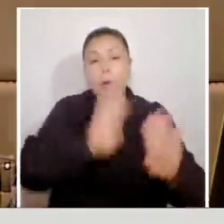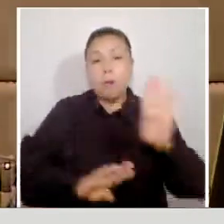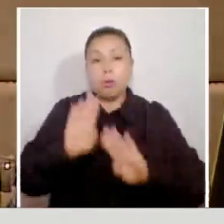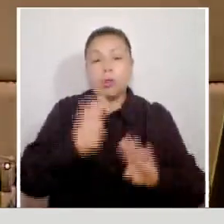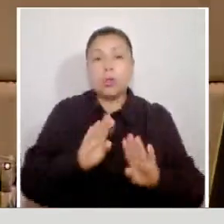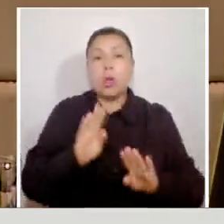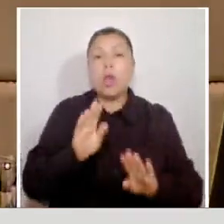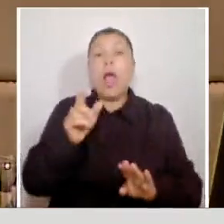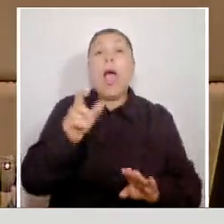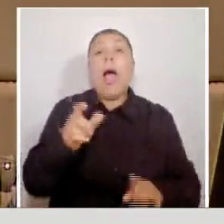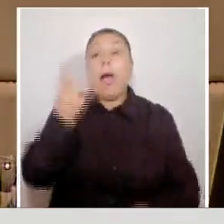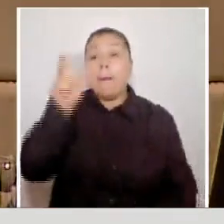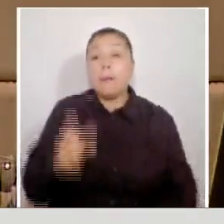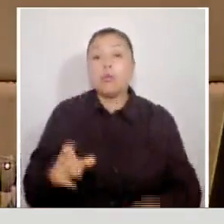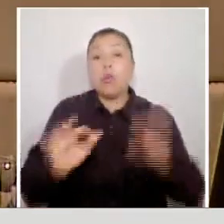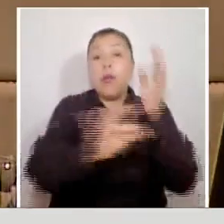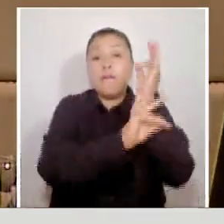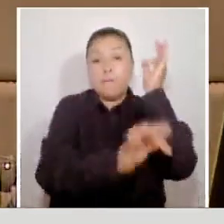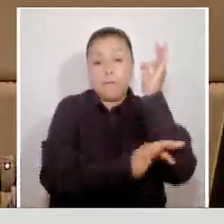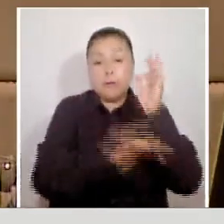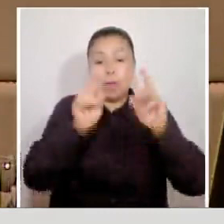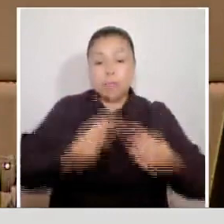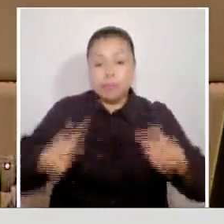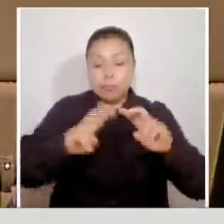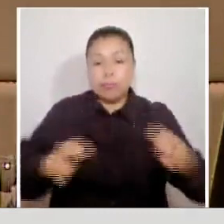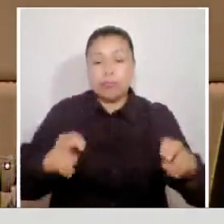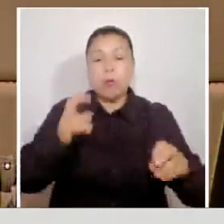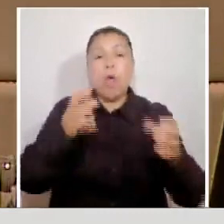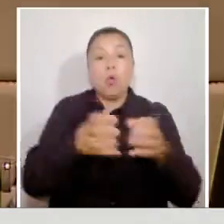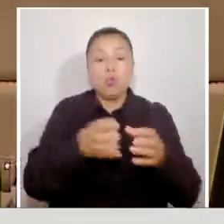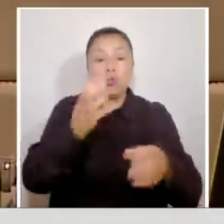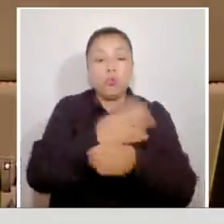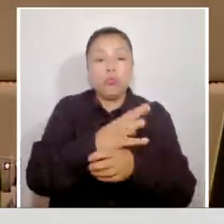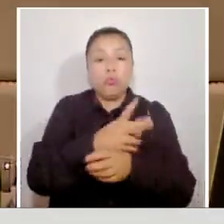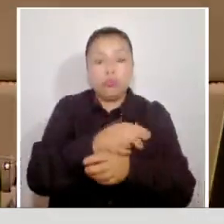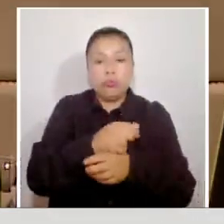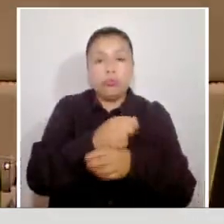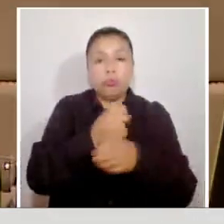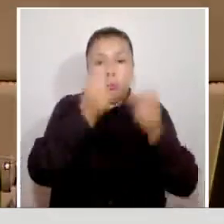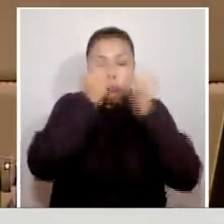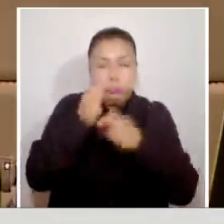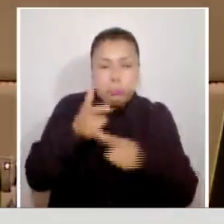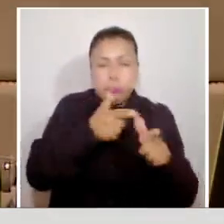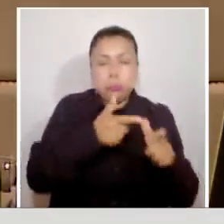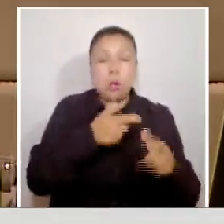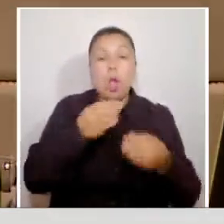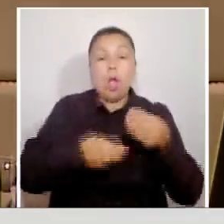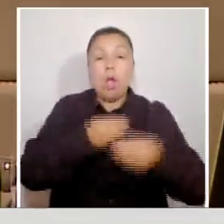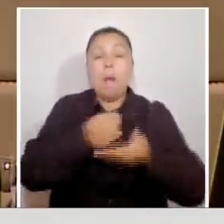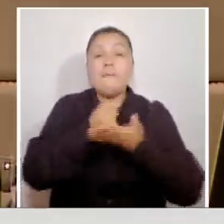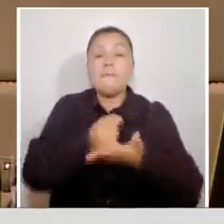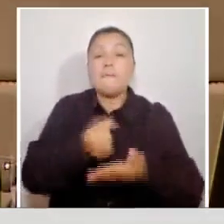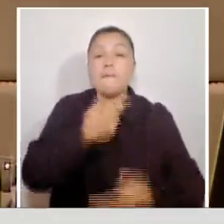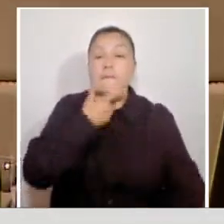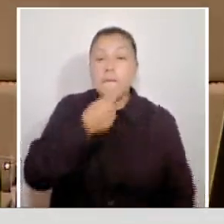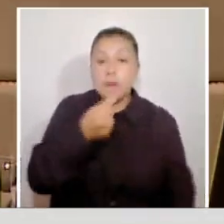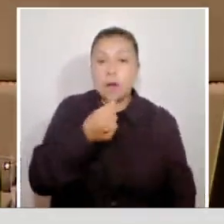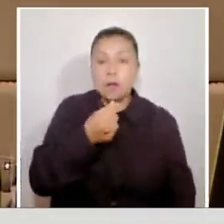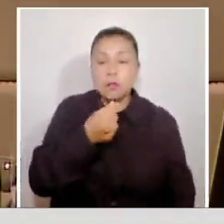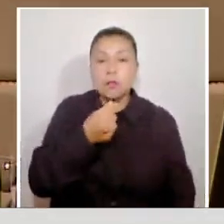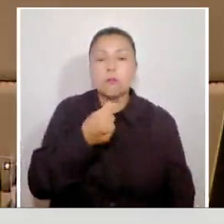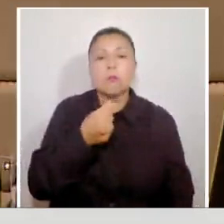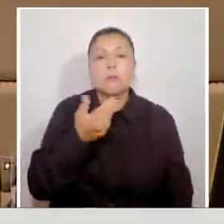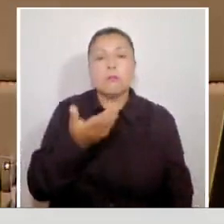investigan el crimen organizado y la cooperación eficaz para facilitar la obtención de